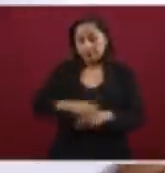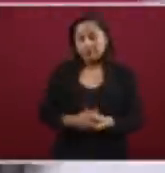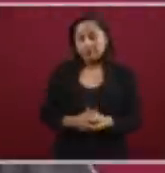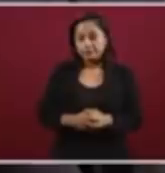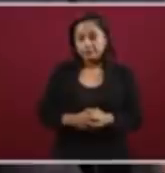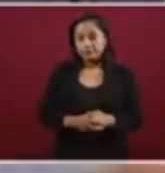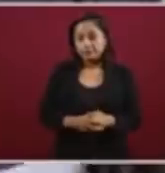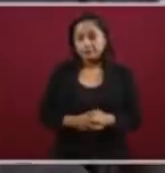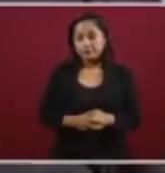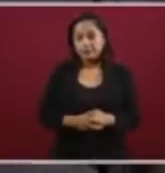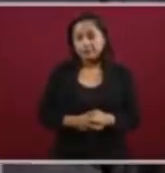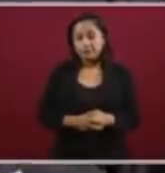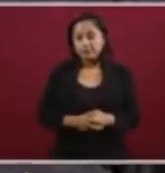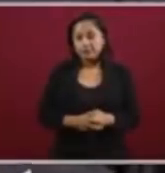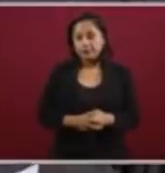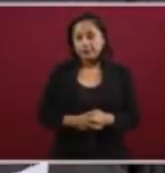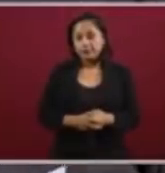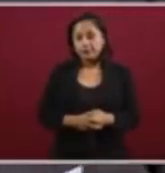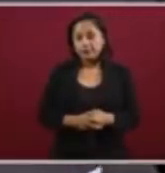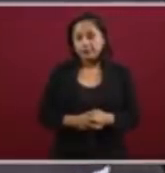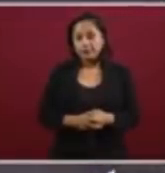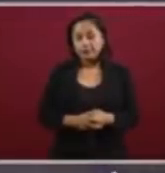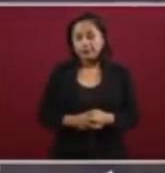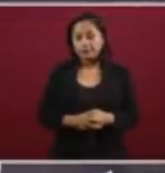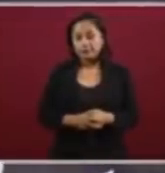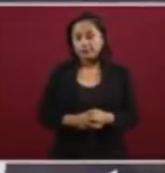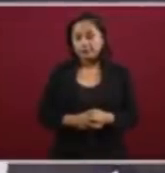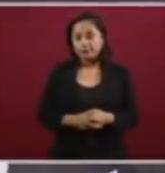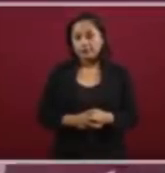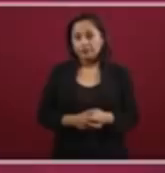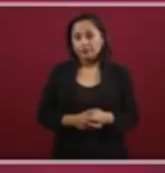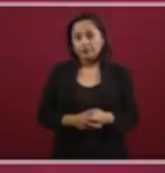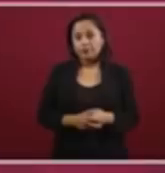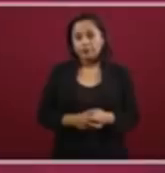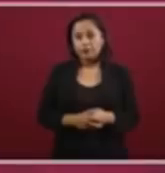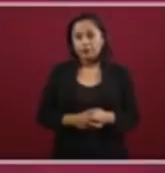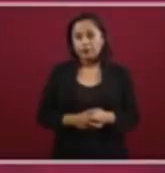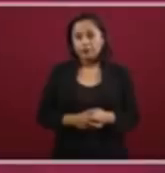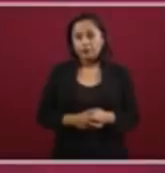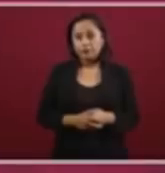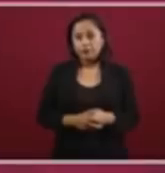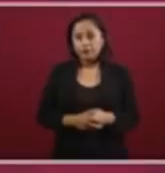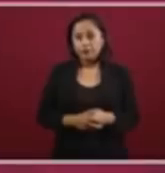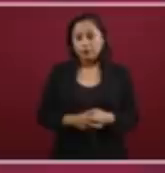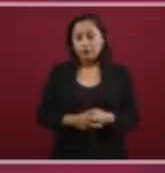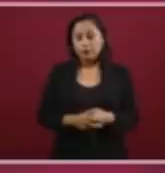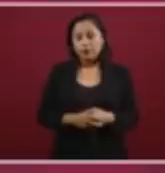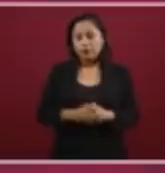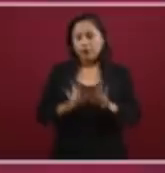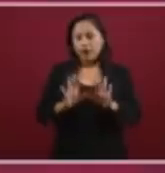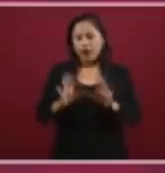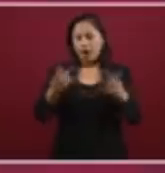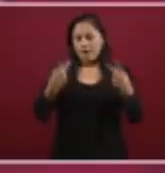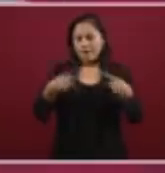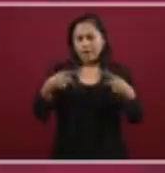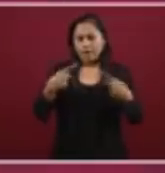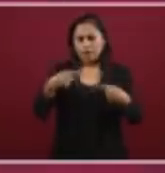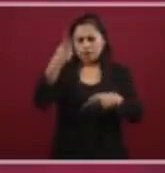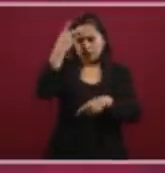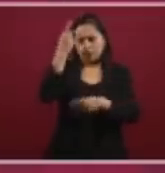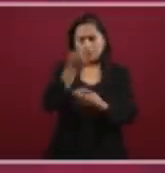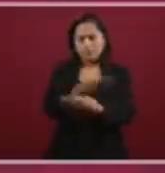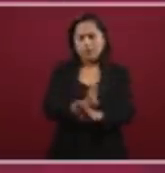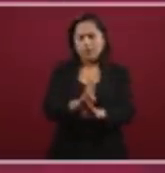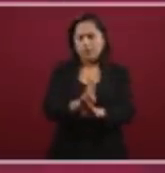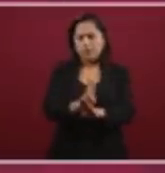independientemente de que siempre hablan antes más